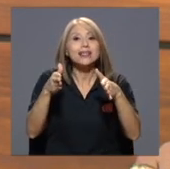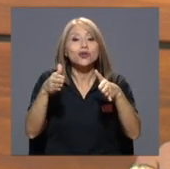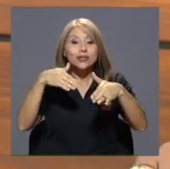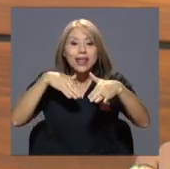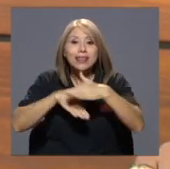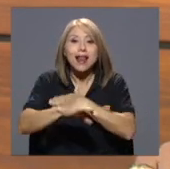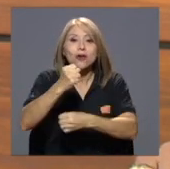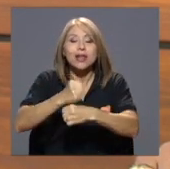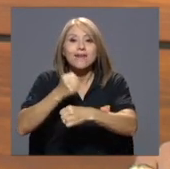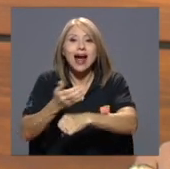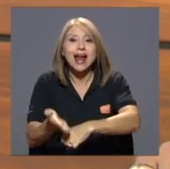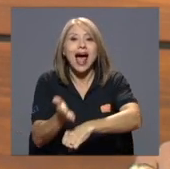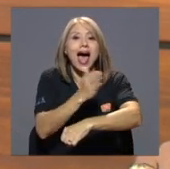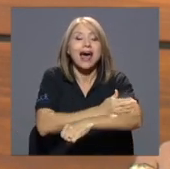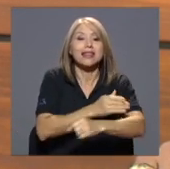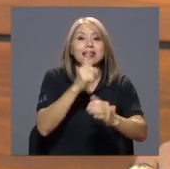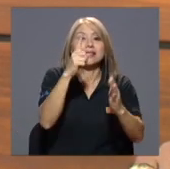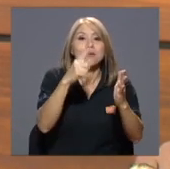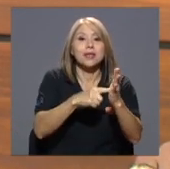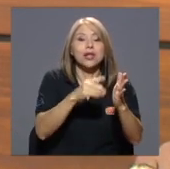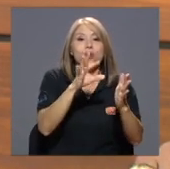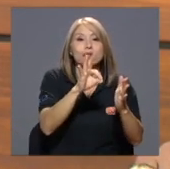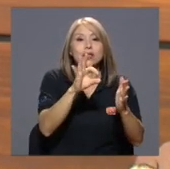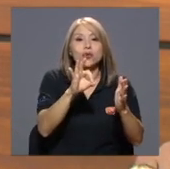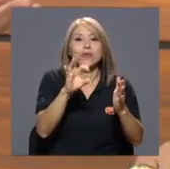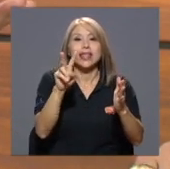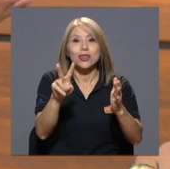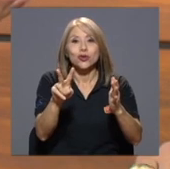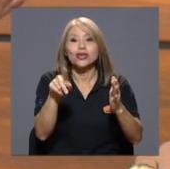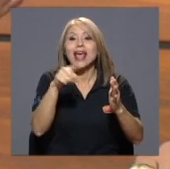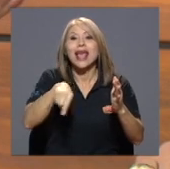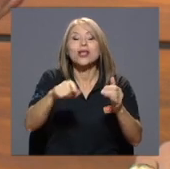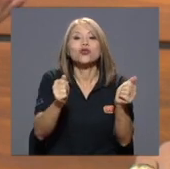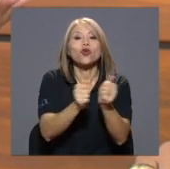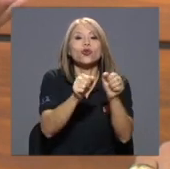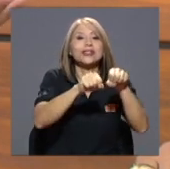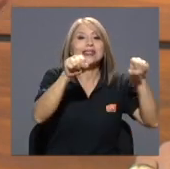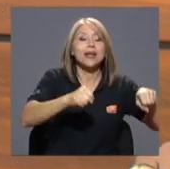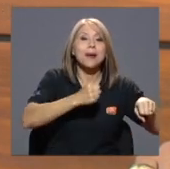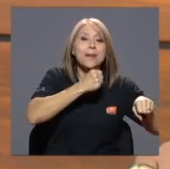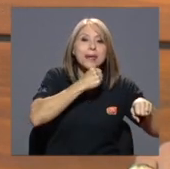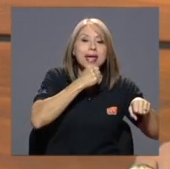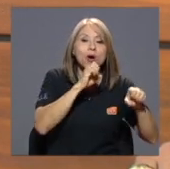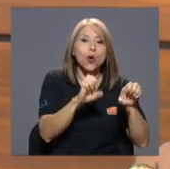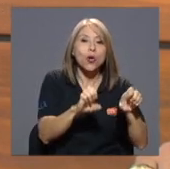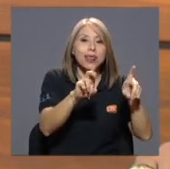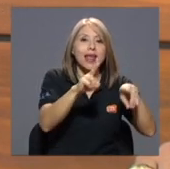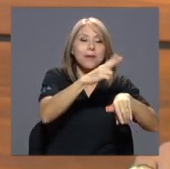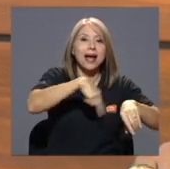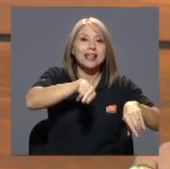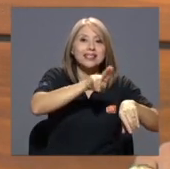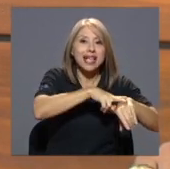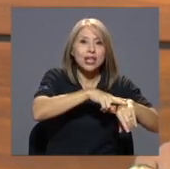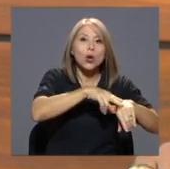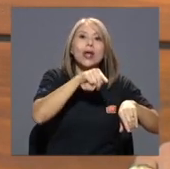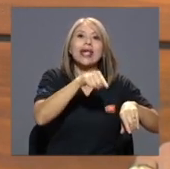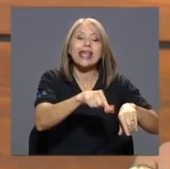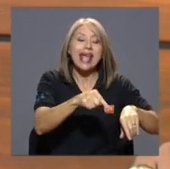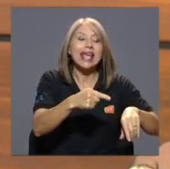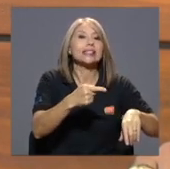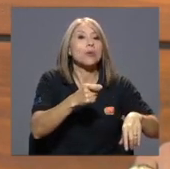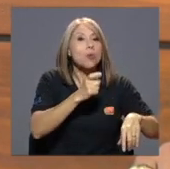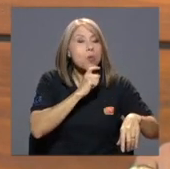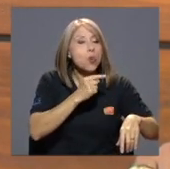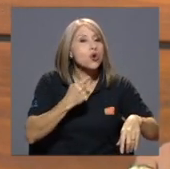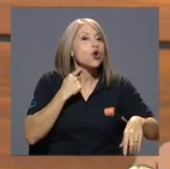90, sobre todo antes del 92, están en el régimen viejo del Magisterio, que es extremadamente costoso para